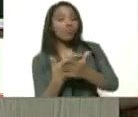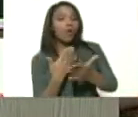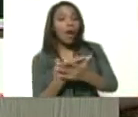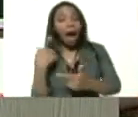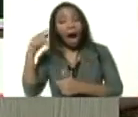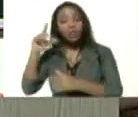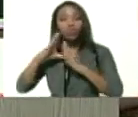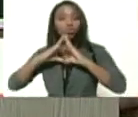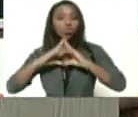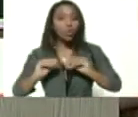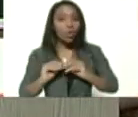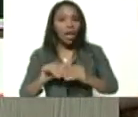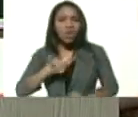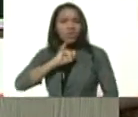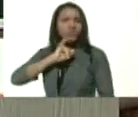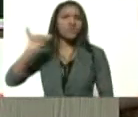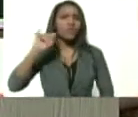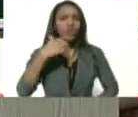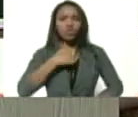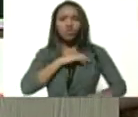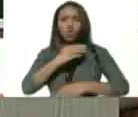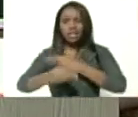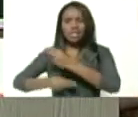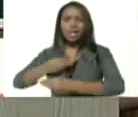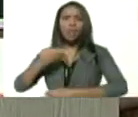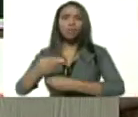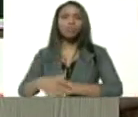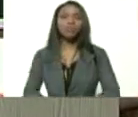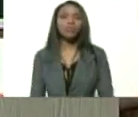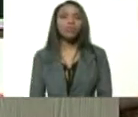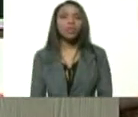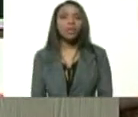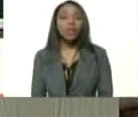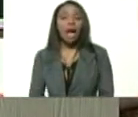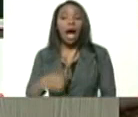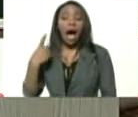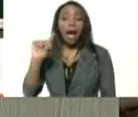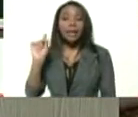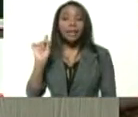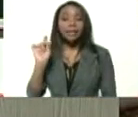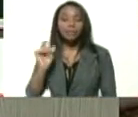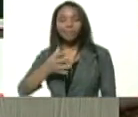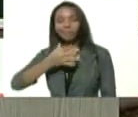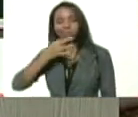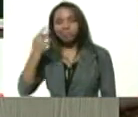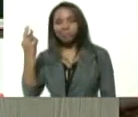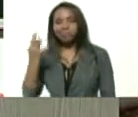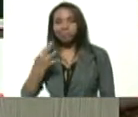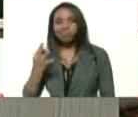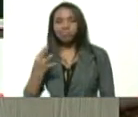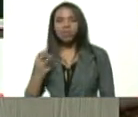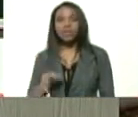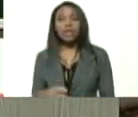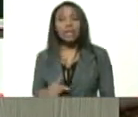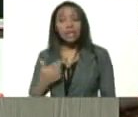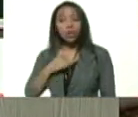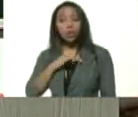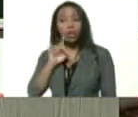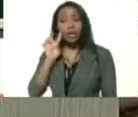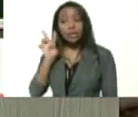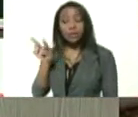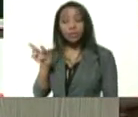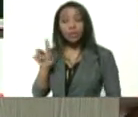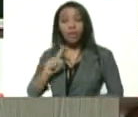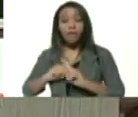que todas las denuncias que hemos hecho son y eran verdad. Y que cuando han tratado de desvirtuar